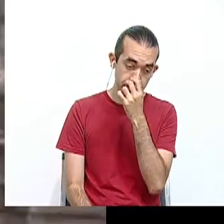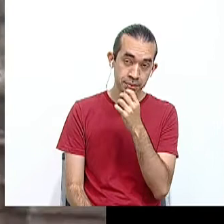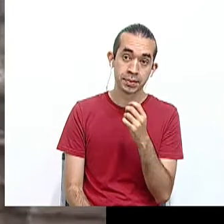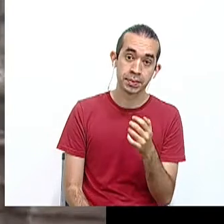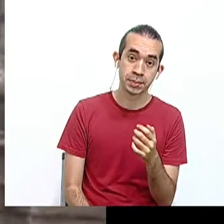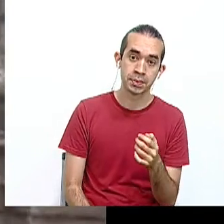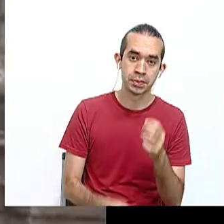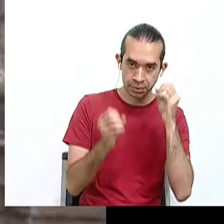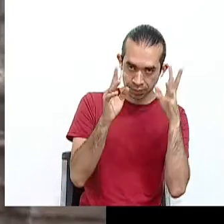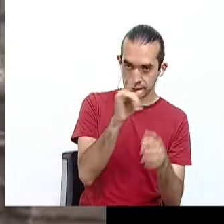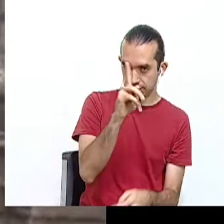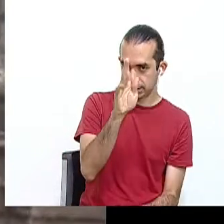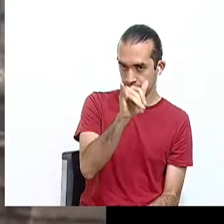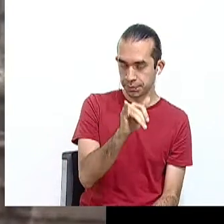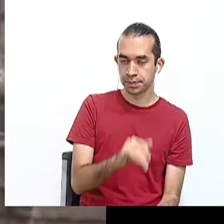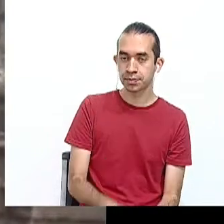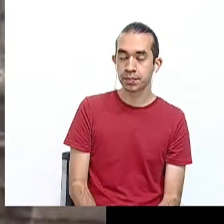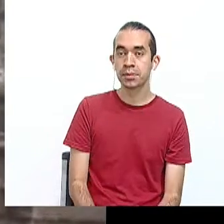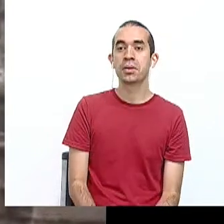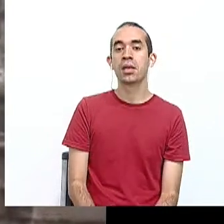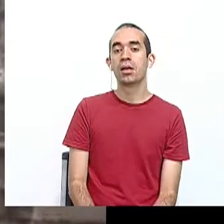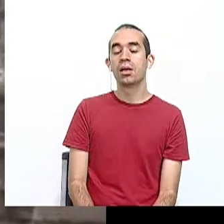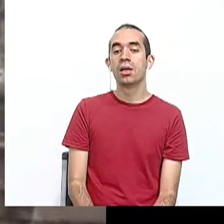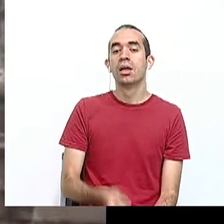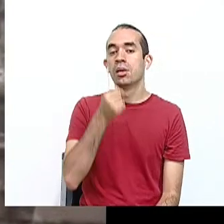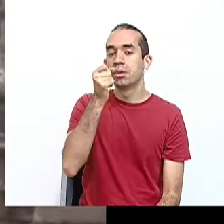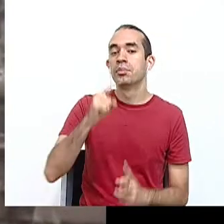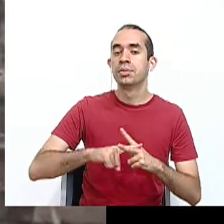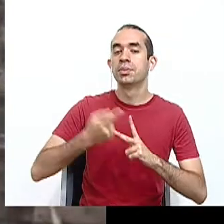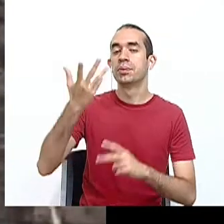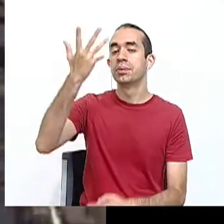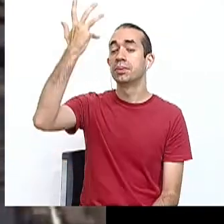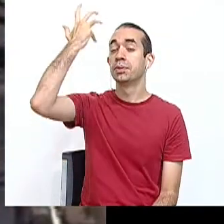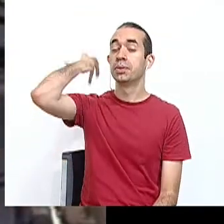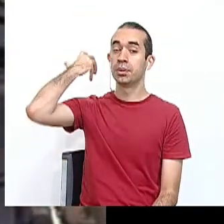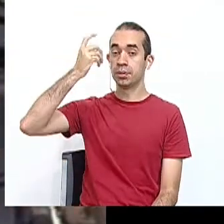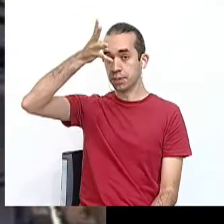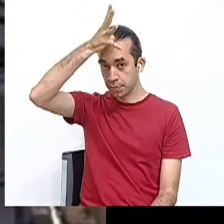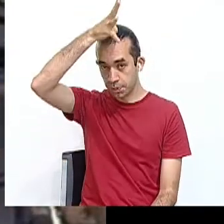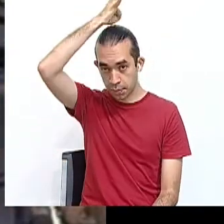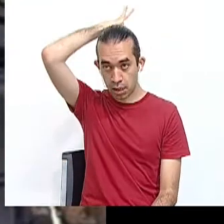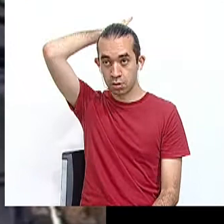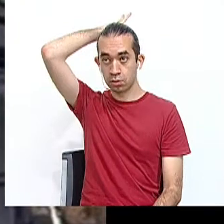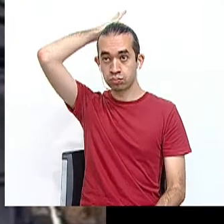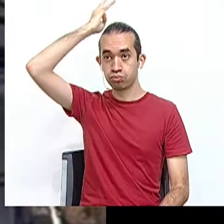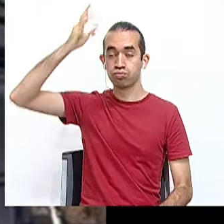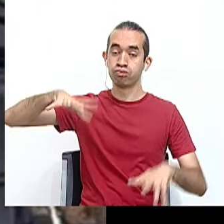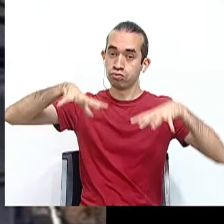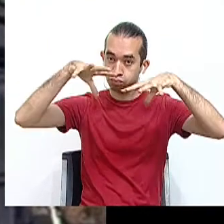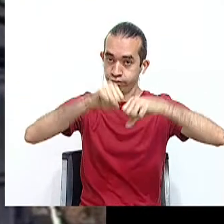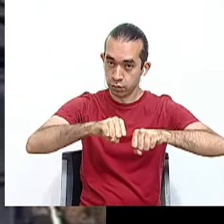Origen del periodismo. Todo comenzó en el antiguo Imperio Romano.